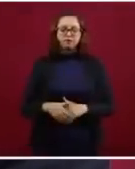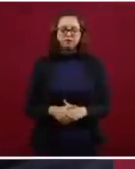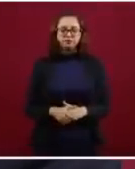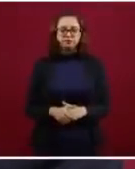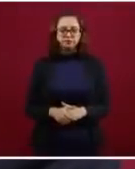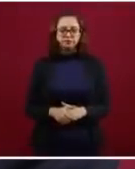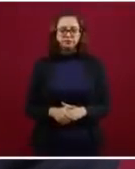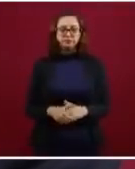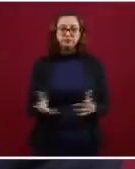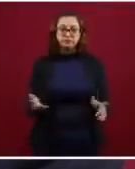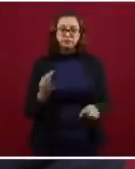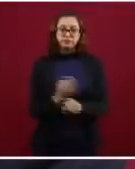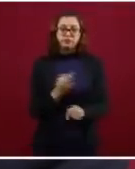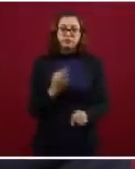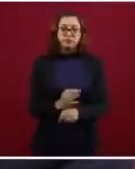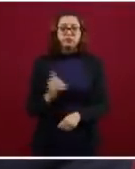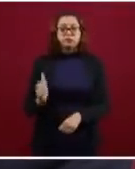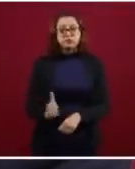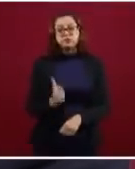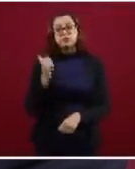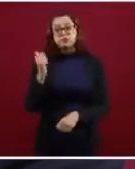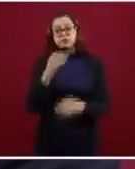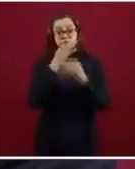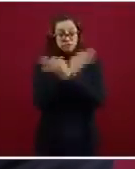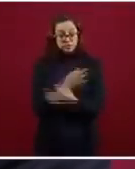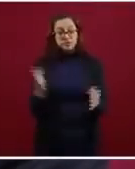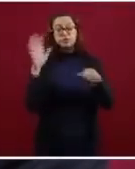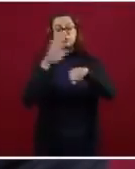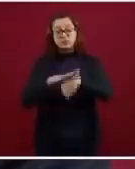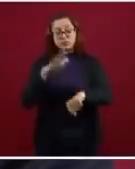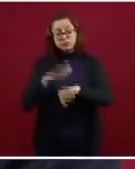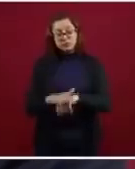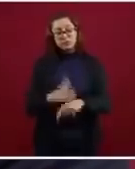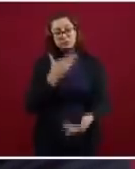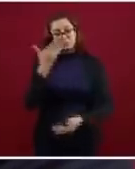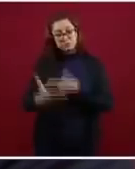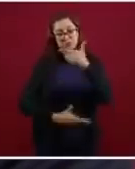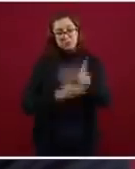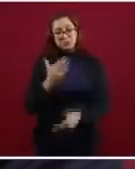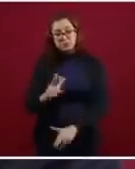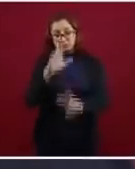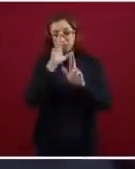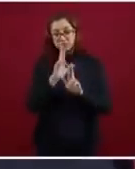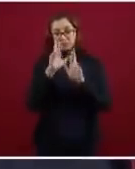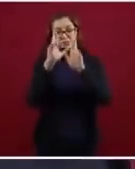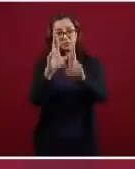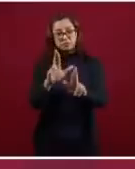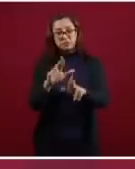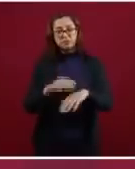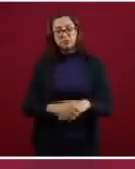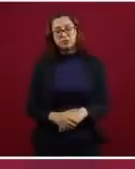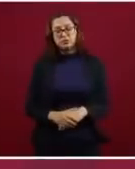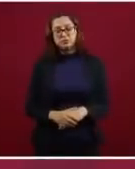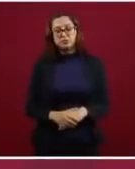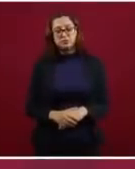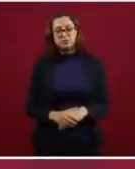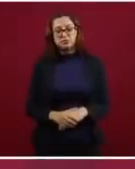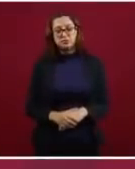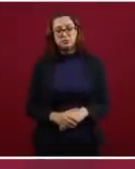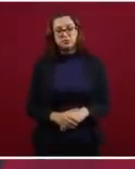Entonces, aprovecho para enviar este mensaje de manera muy respetuosa. Ojalá